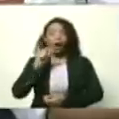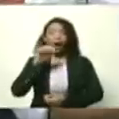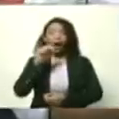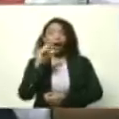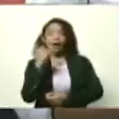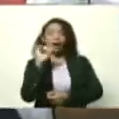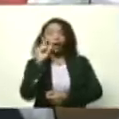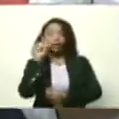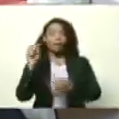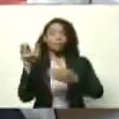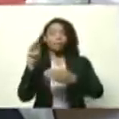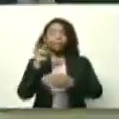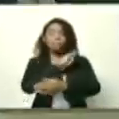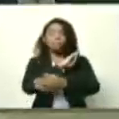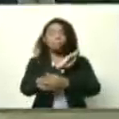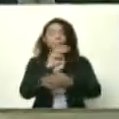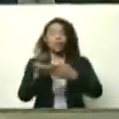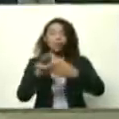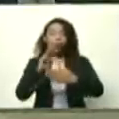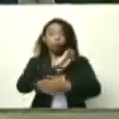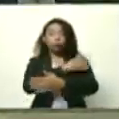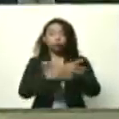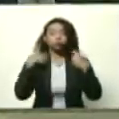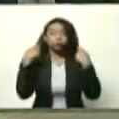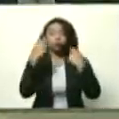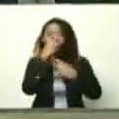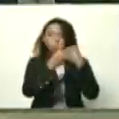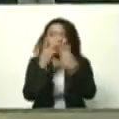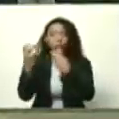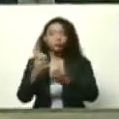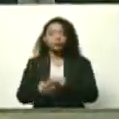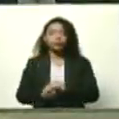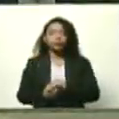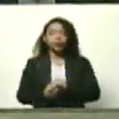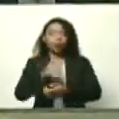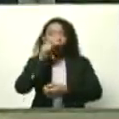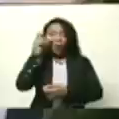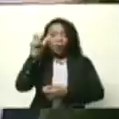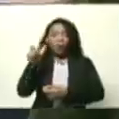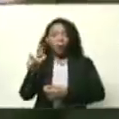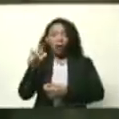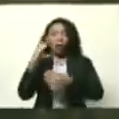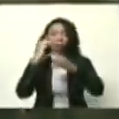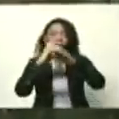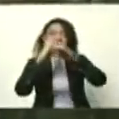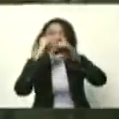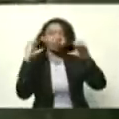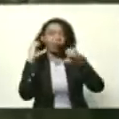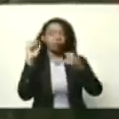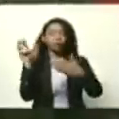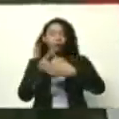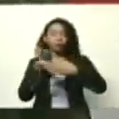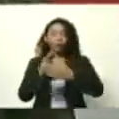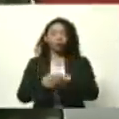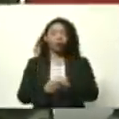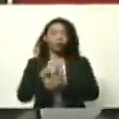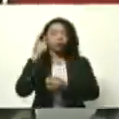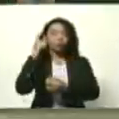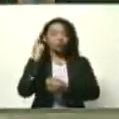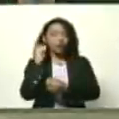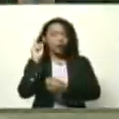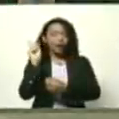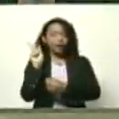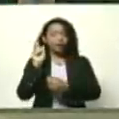Poder Popular para el Turismo, el ciudadano Hipólito Abreu, ministro del Poder Popular para el Transporte, la ciudadana Delis Álvarez,